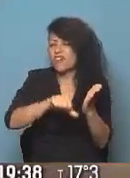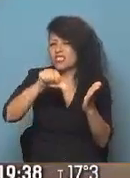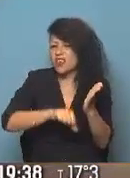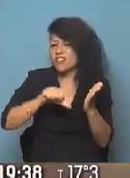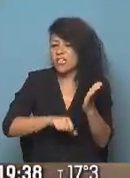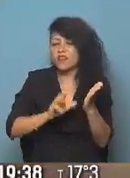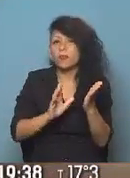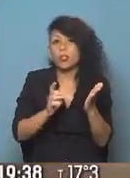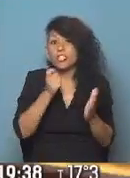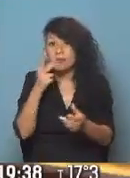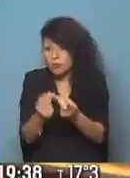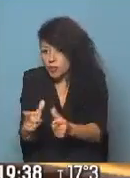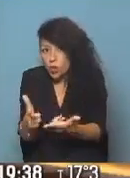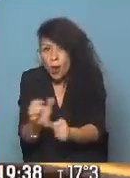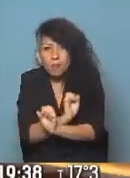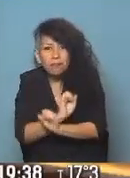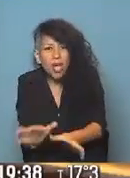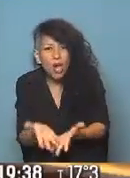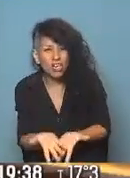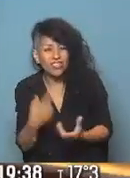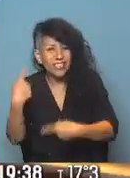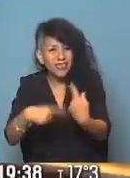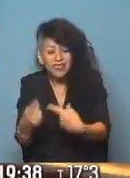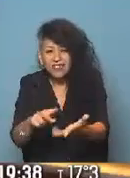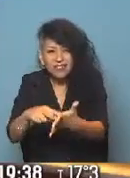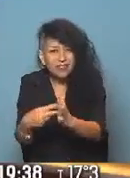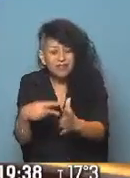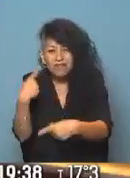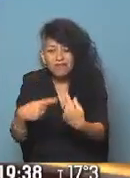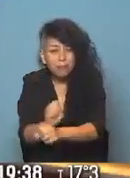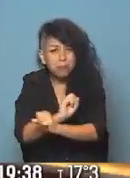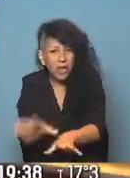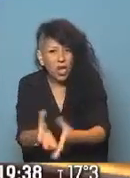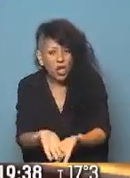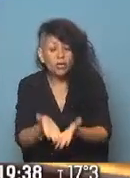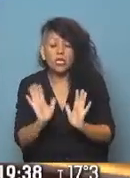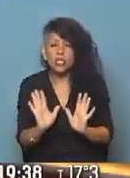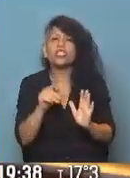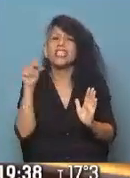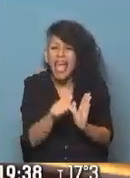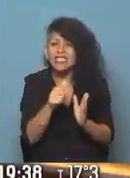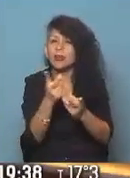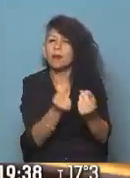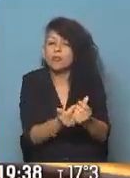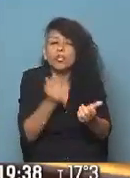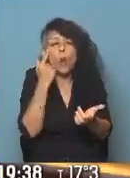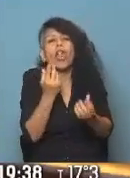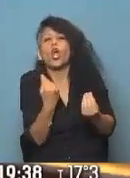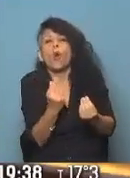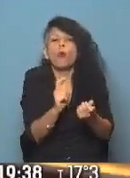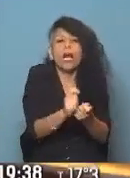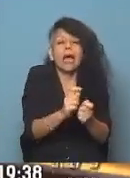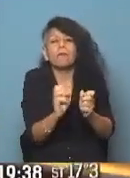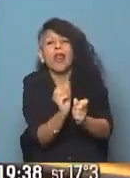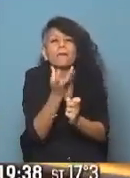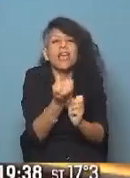que iba a generar claramente un riesgo de crisis. Ahora hay que trabajar para este presupuesto, verlo cómo se lo mejora permanentemente. Hemos generado